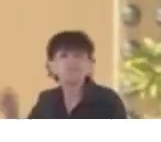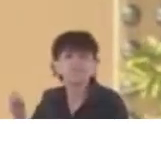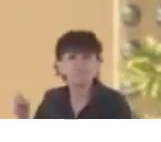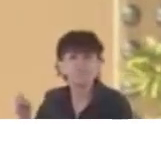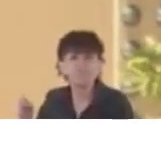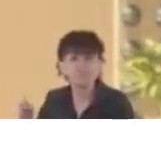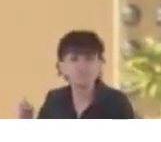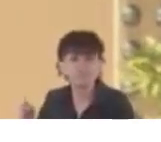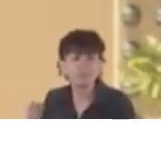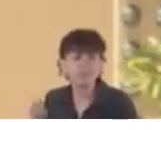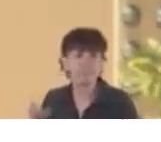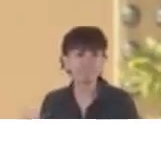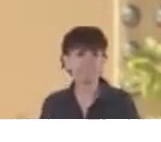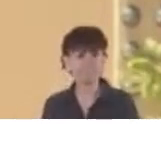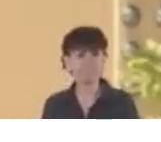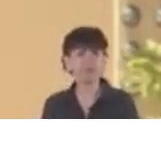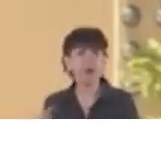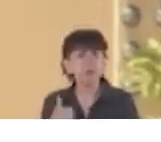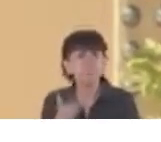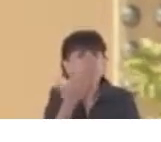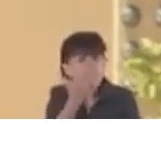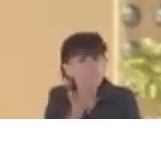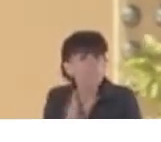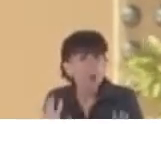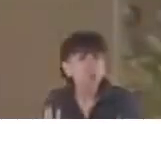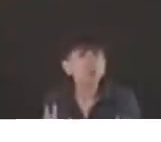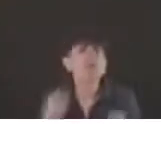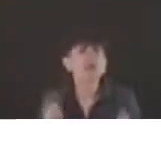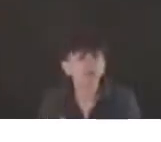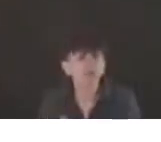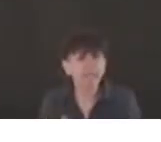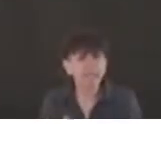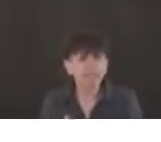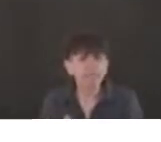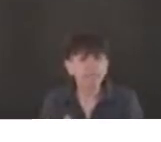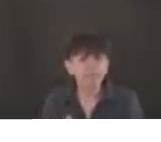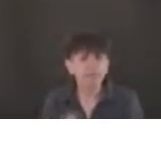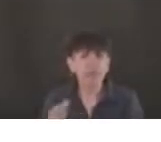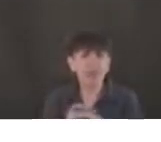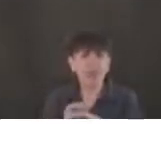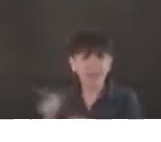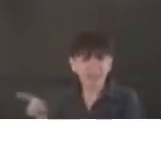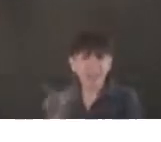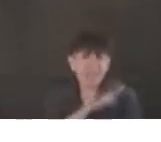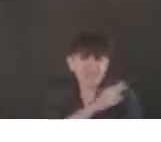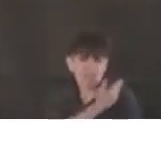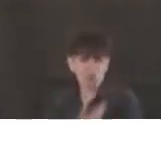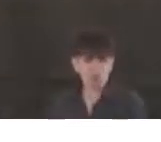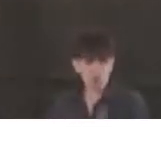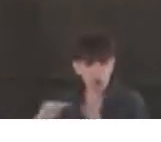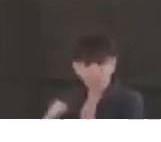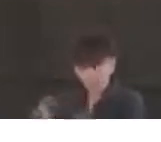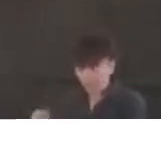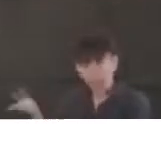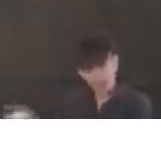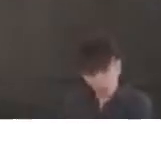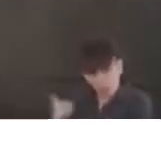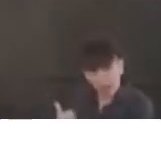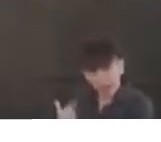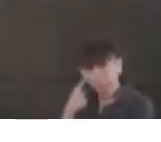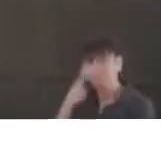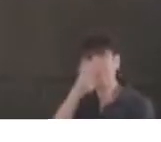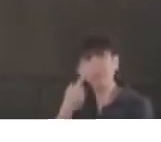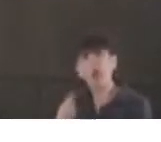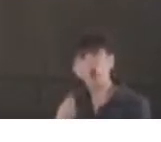tema del conflicto por la coparticipación y pidió que se respetara la Constitución. y una iglesia que tiene buena llegada al kirchnerismo, ¿no?